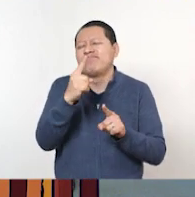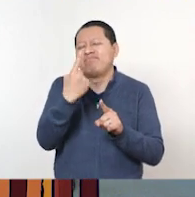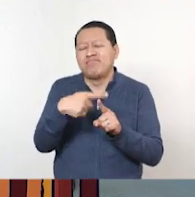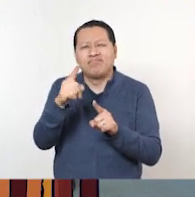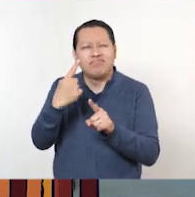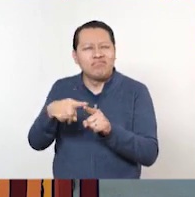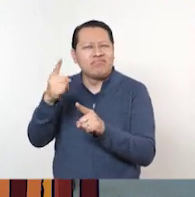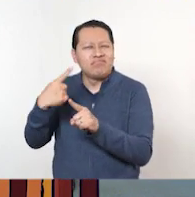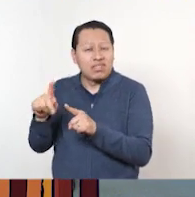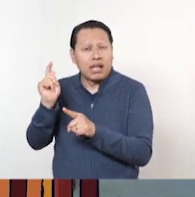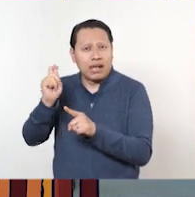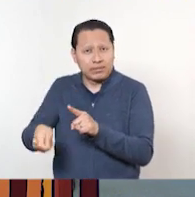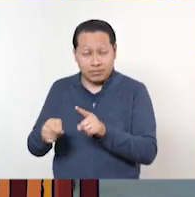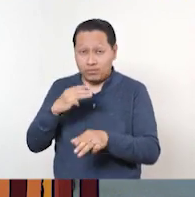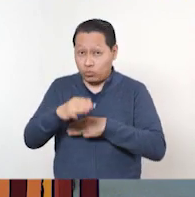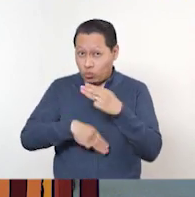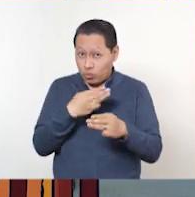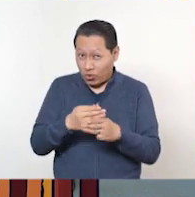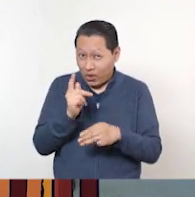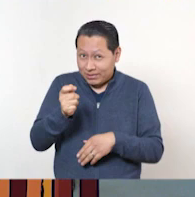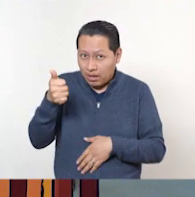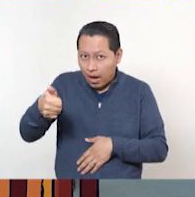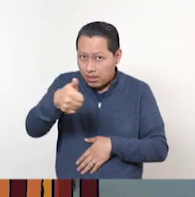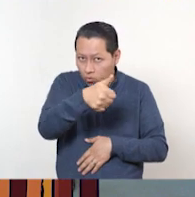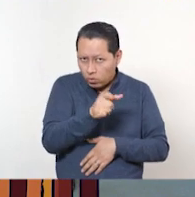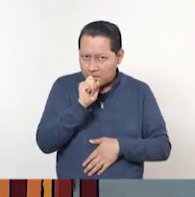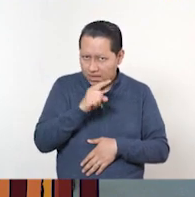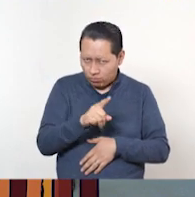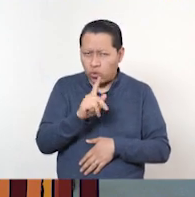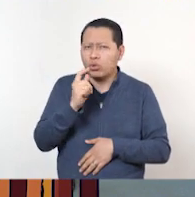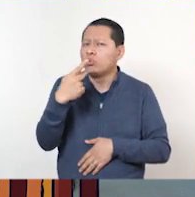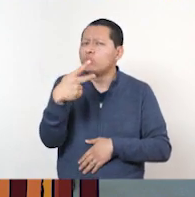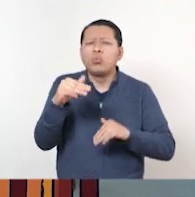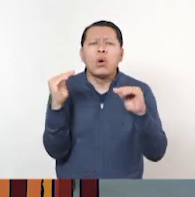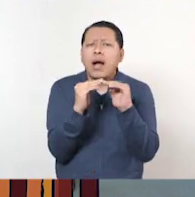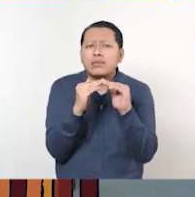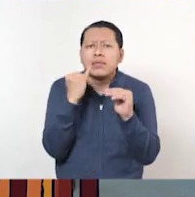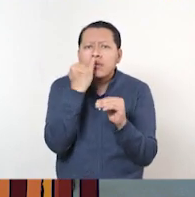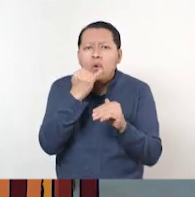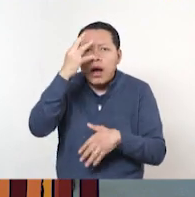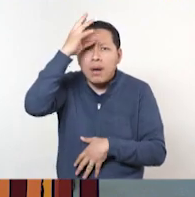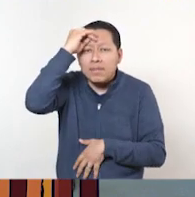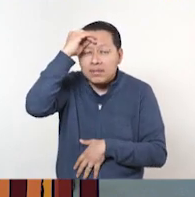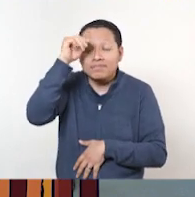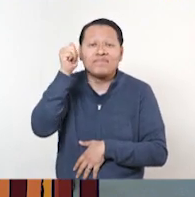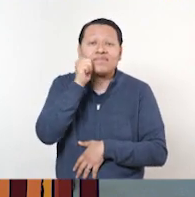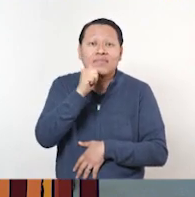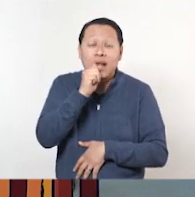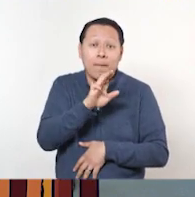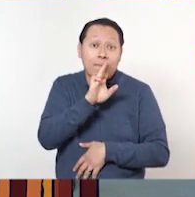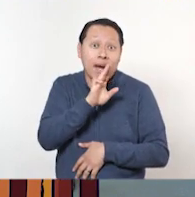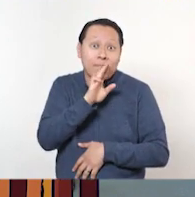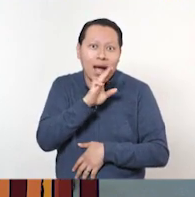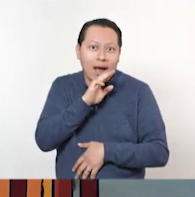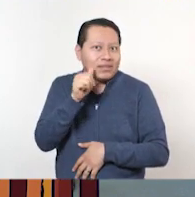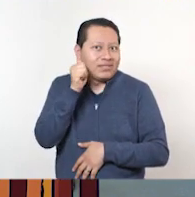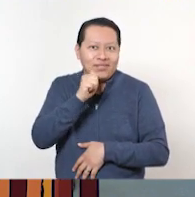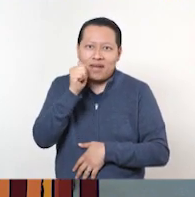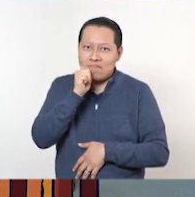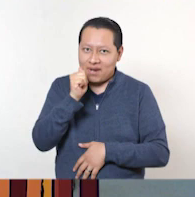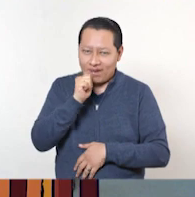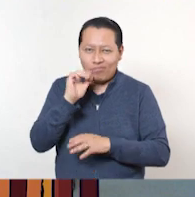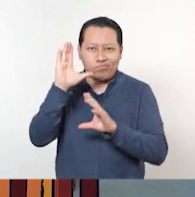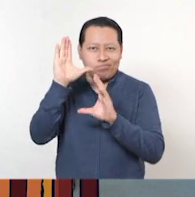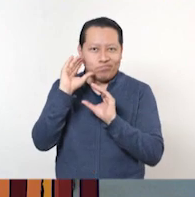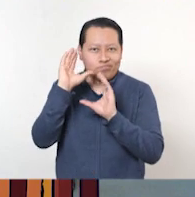Esto significa que cada persona en este mundo tiene una lengua que aprendió en su casa. Generalmente son las madres de familia las que